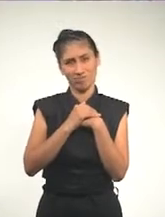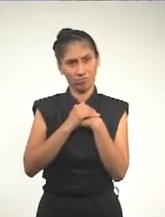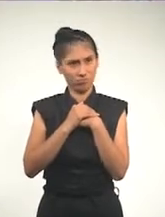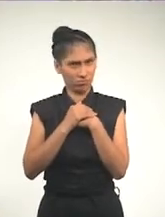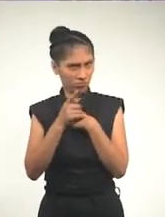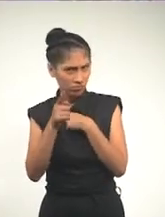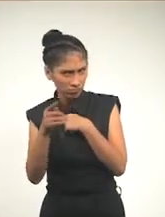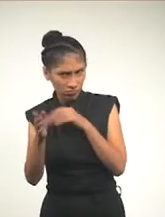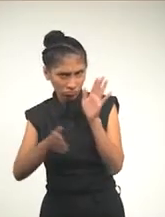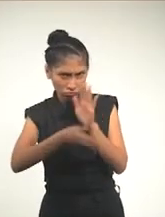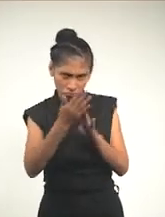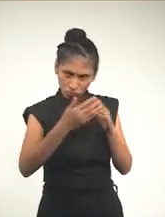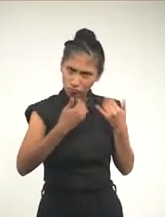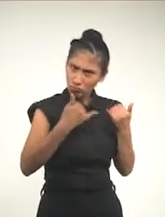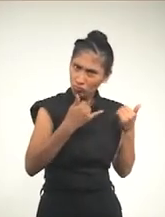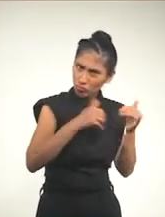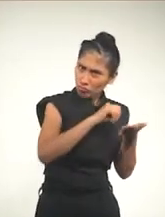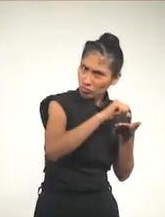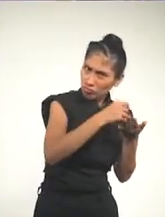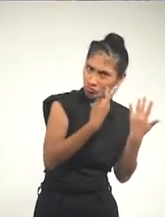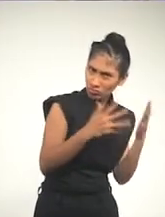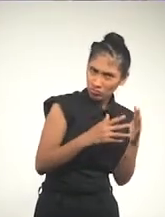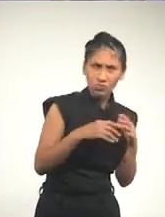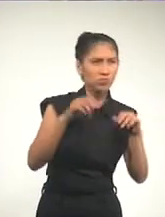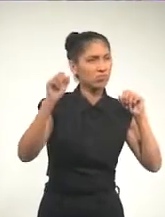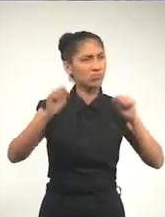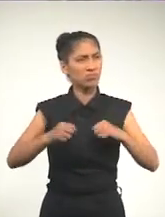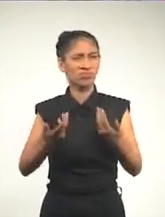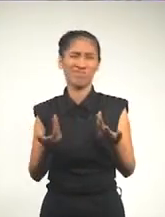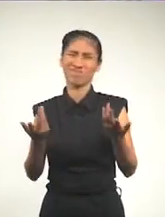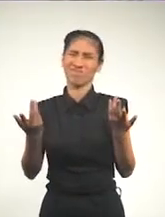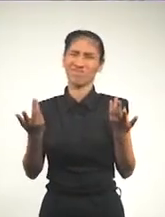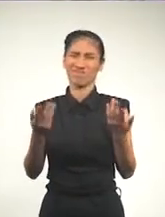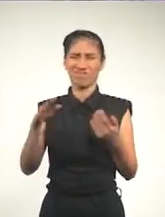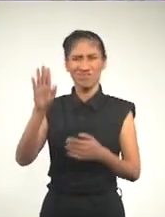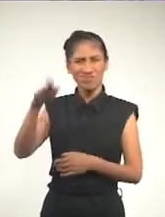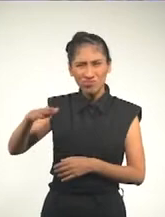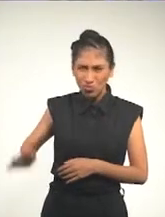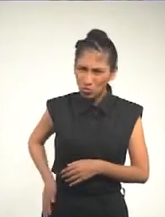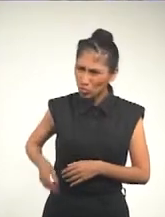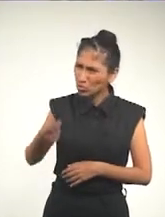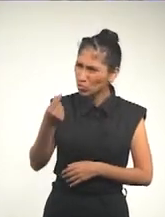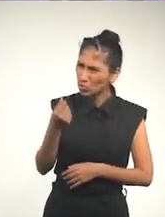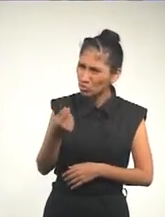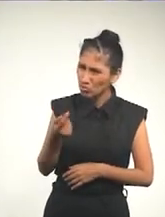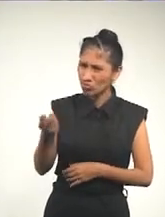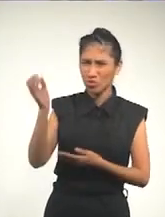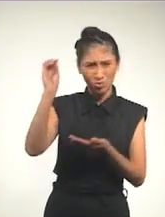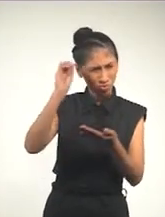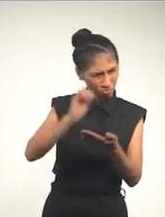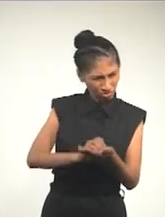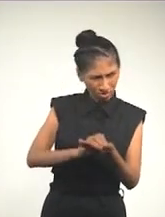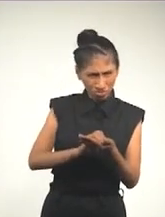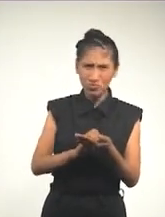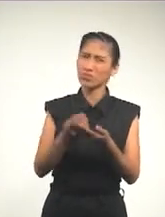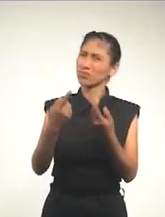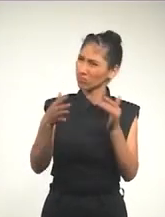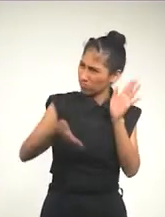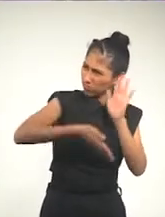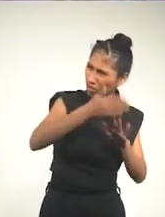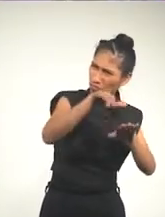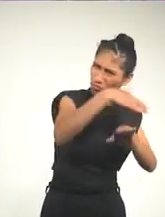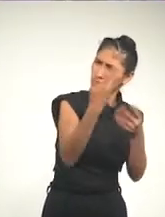Héctor, ¿no lo sacaste al parque en la mañana? ¡Claro que sí! Oh, Chancay, te toca volver a salir